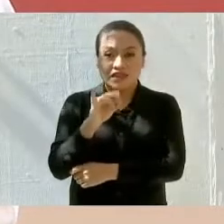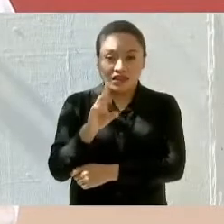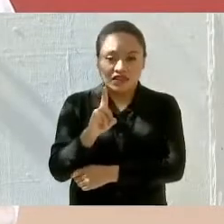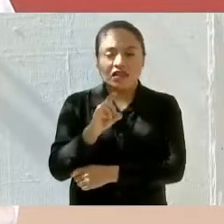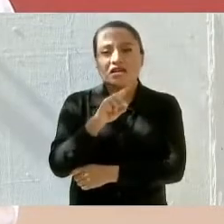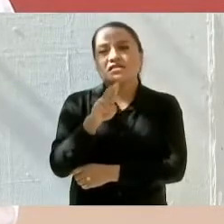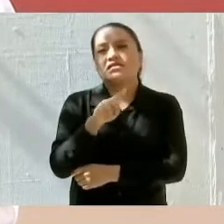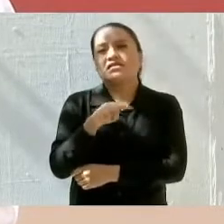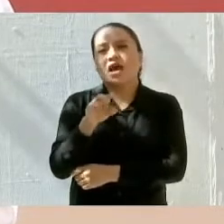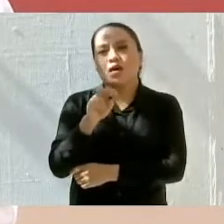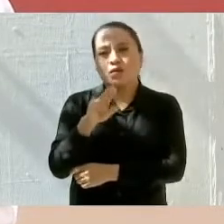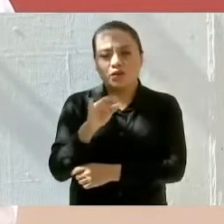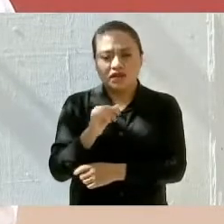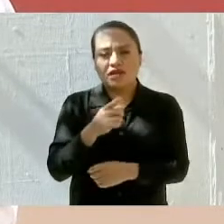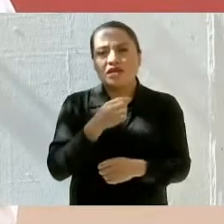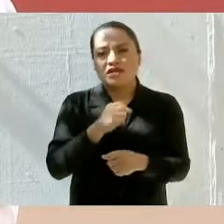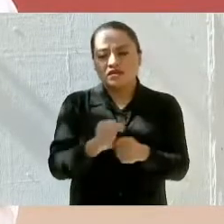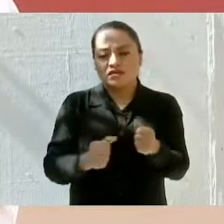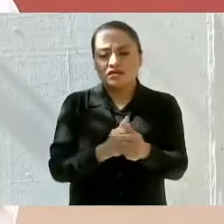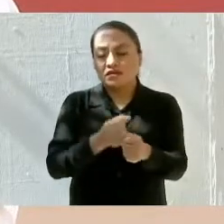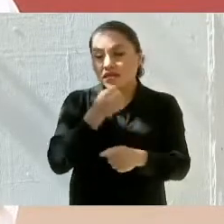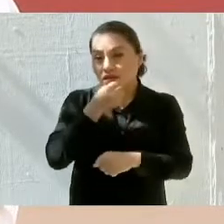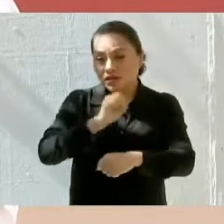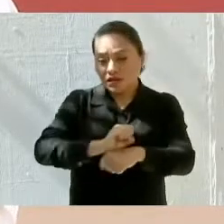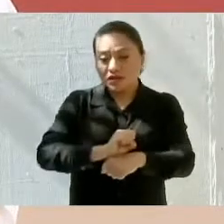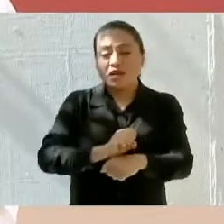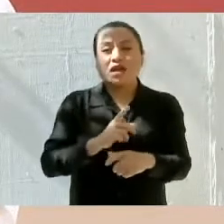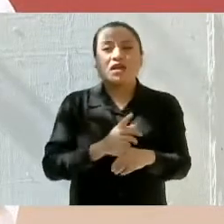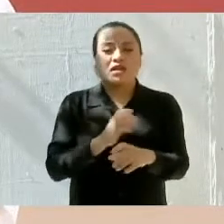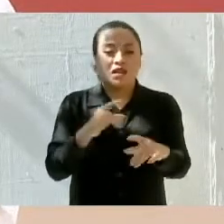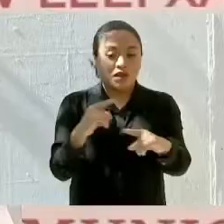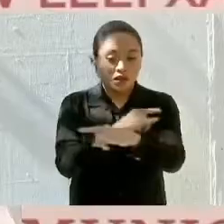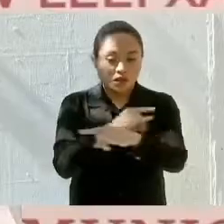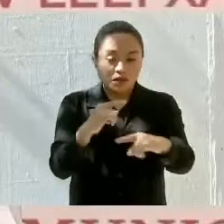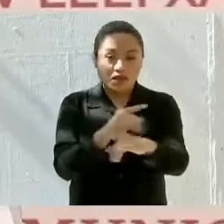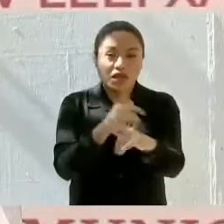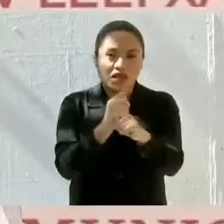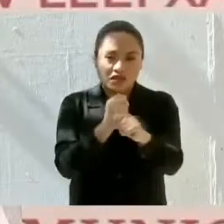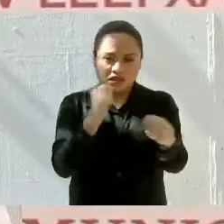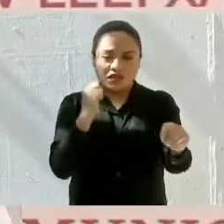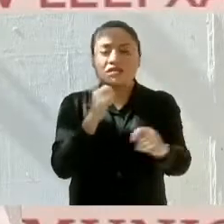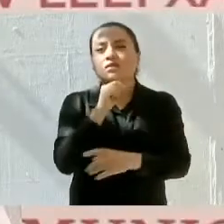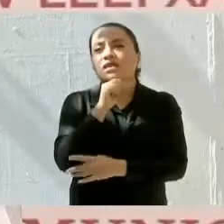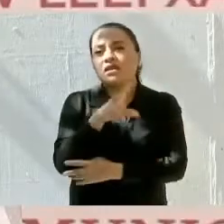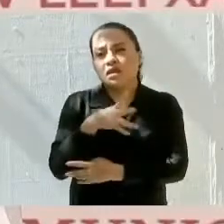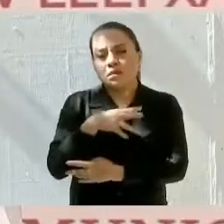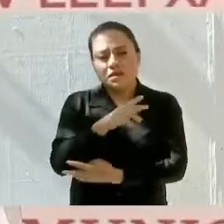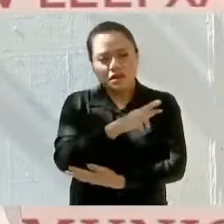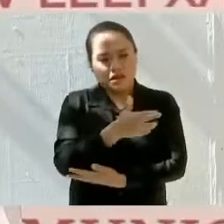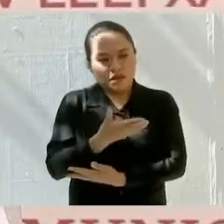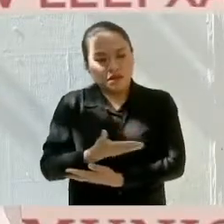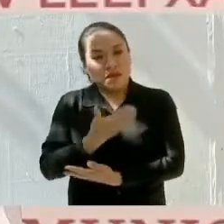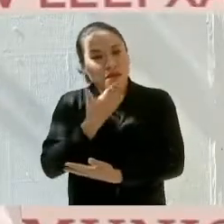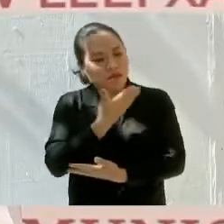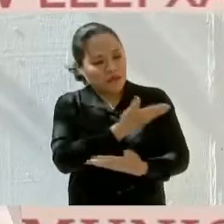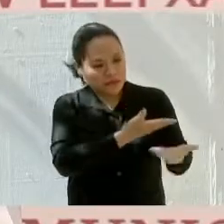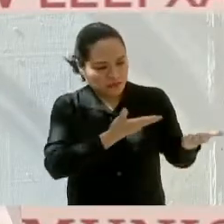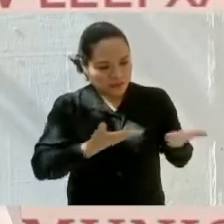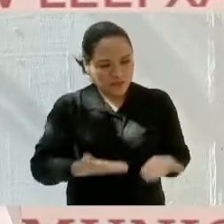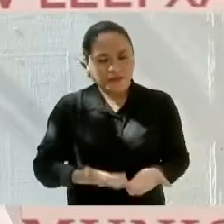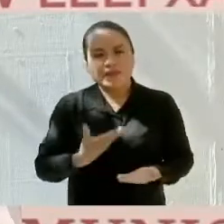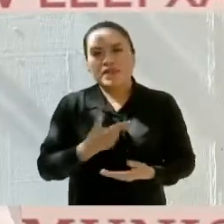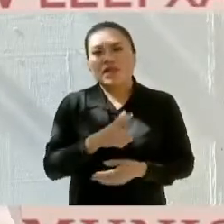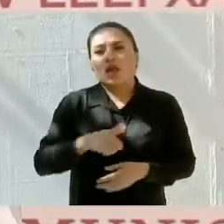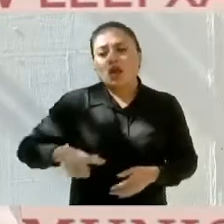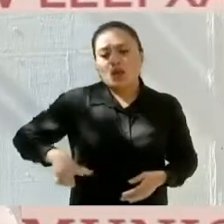Sauri, subsecretario de Infraestructura de la Secretaría de Comunicaciones y Transportes. También recibimos con mucho afecto a